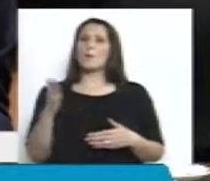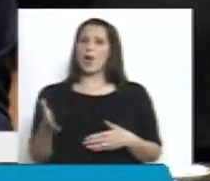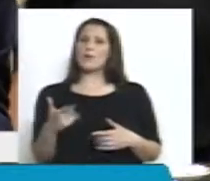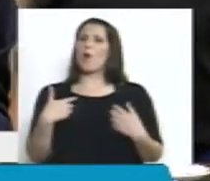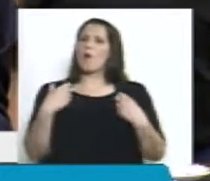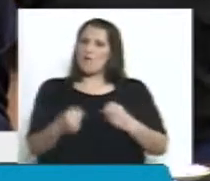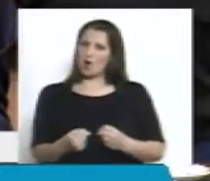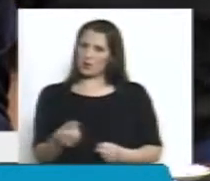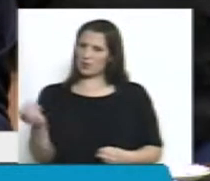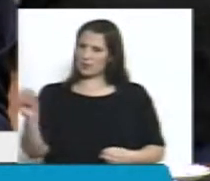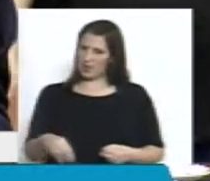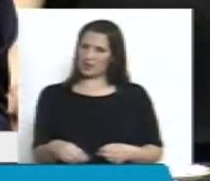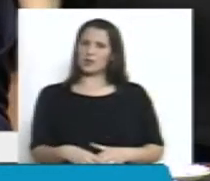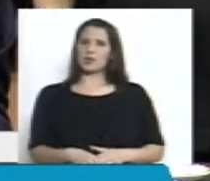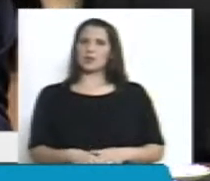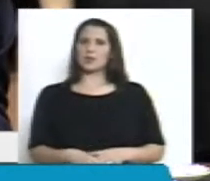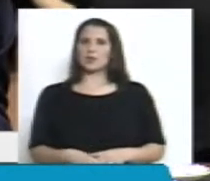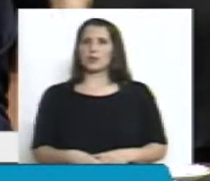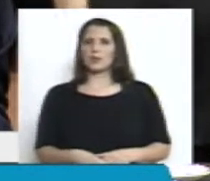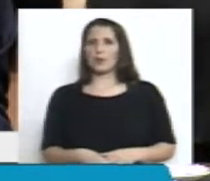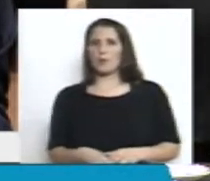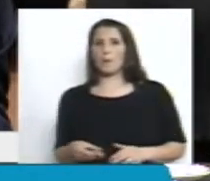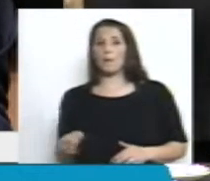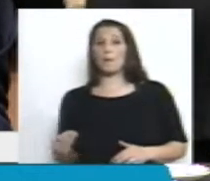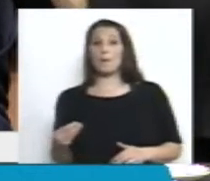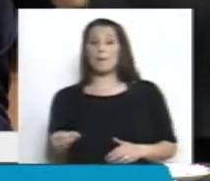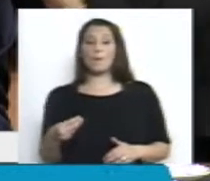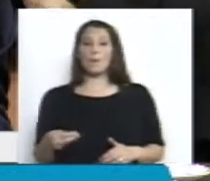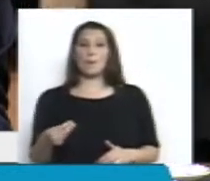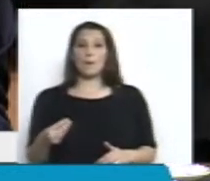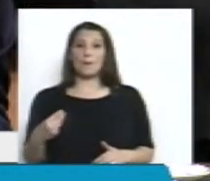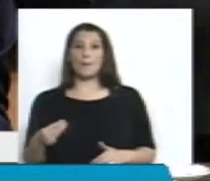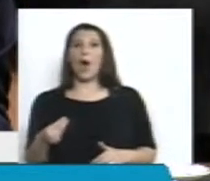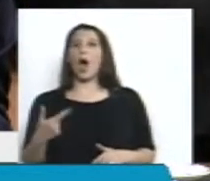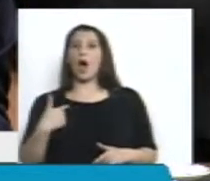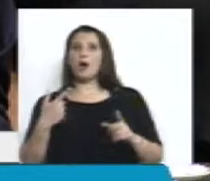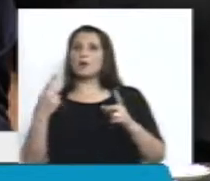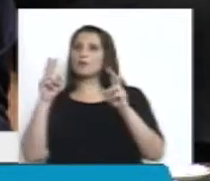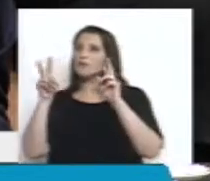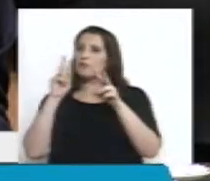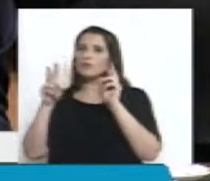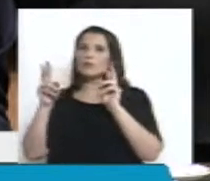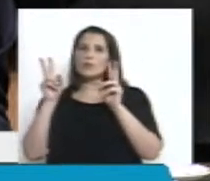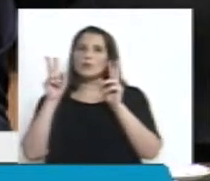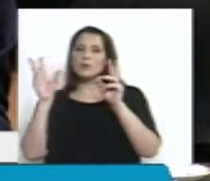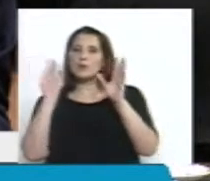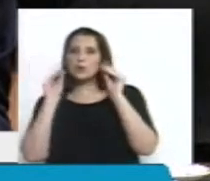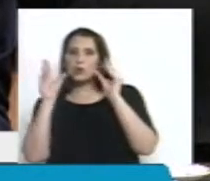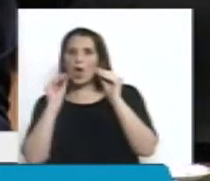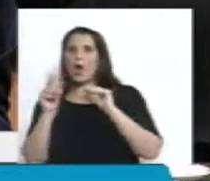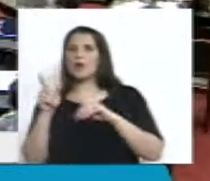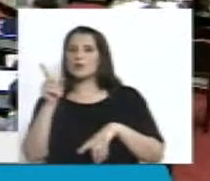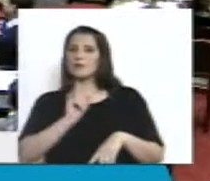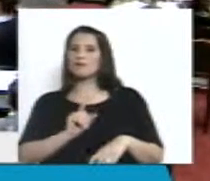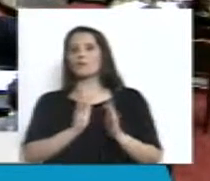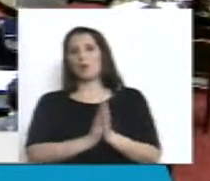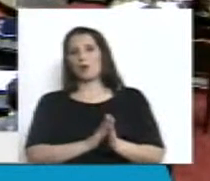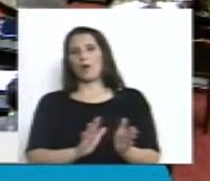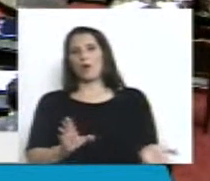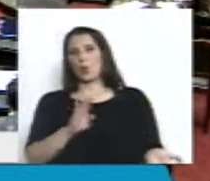último esfuerzo, señores legisladores, para poder escucharnos, hacer silencio y darle... Diputada Bullrich, por